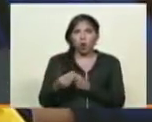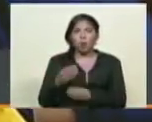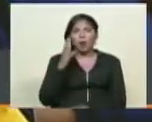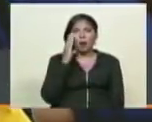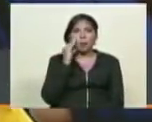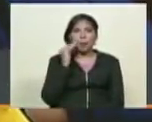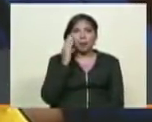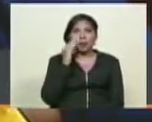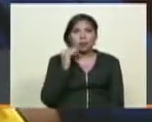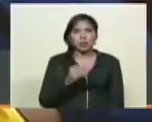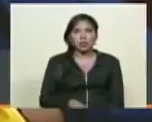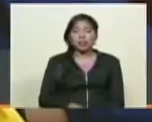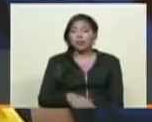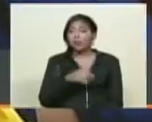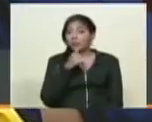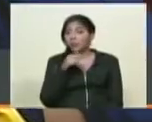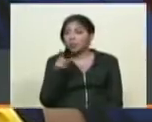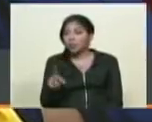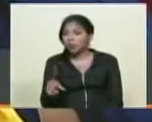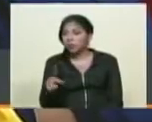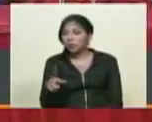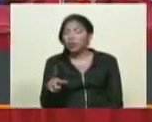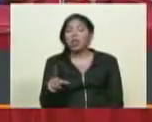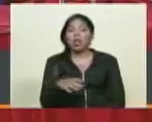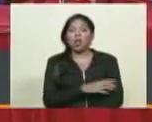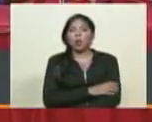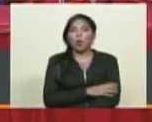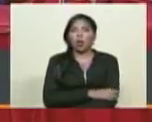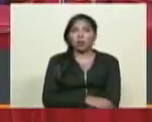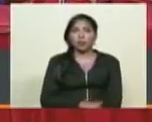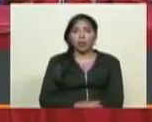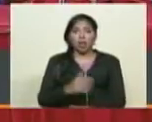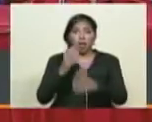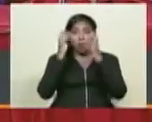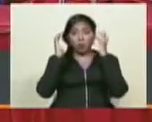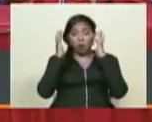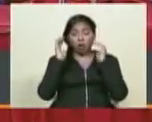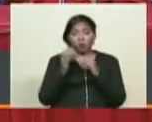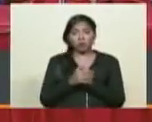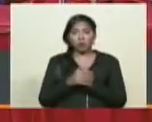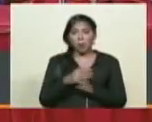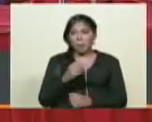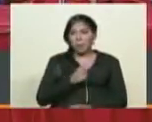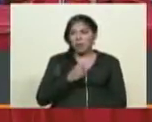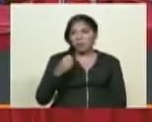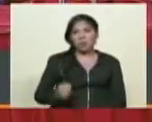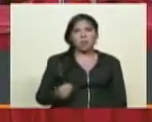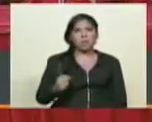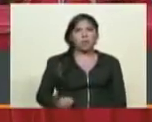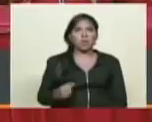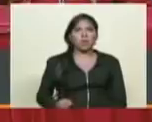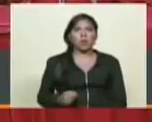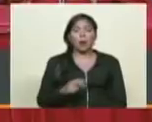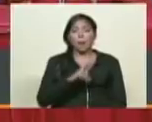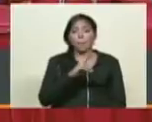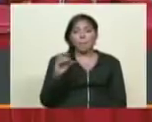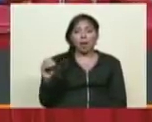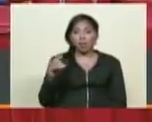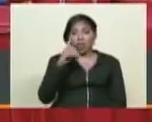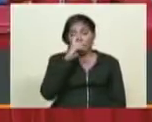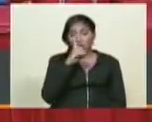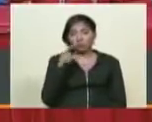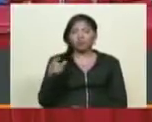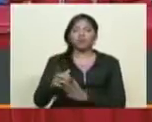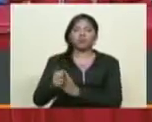eso? Los escuálidos. Yo, ahí está Ramos Alú, que no quiere salir. Una pequeña muestra, pues tiene 20 años dirigiendo un